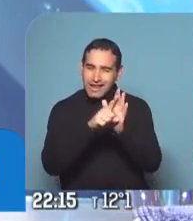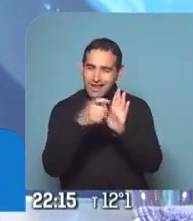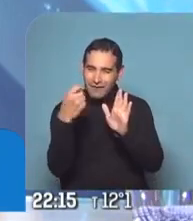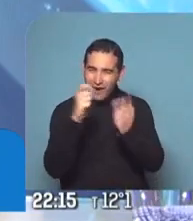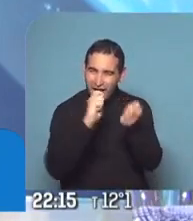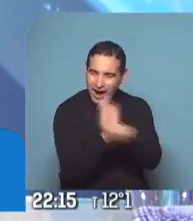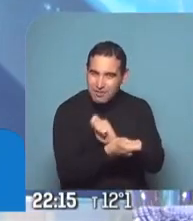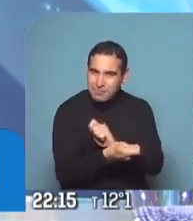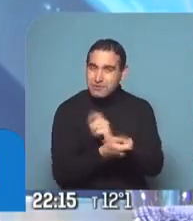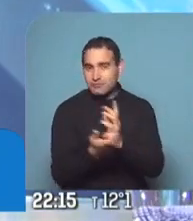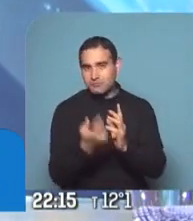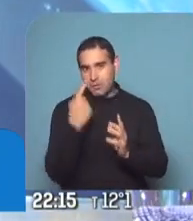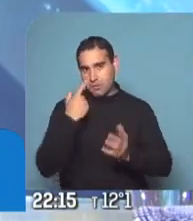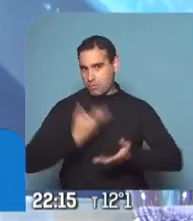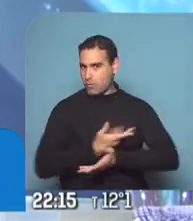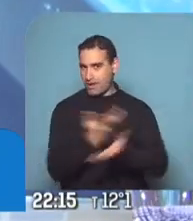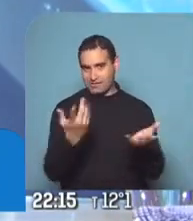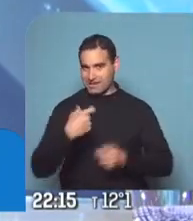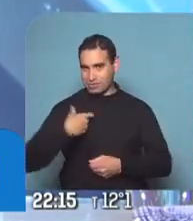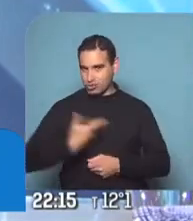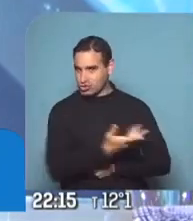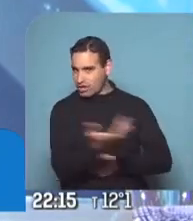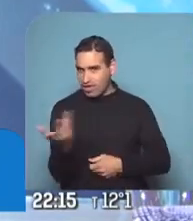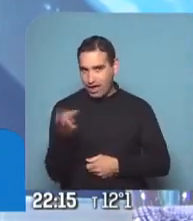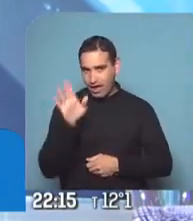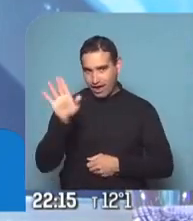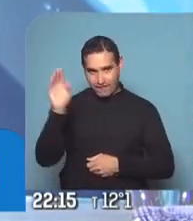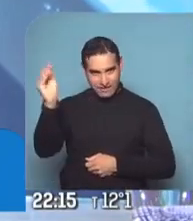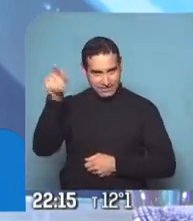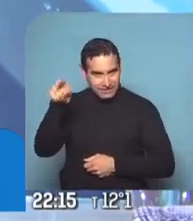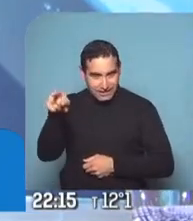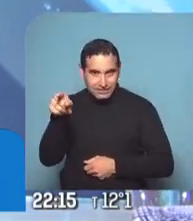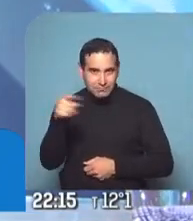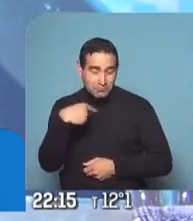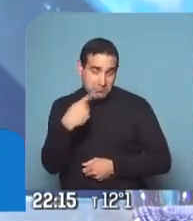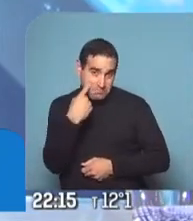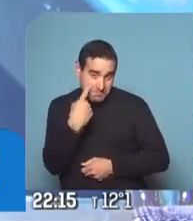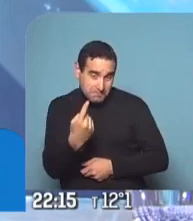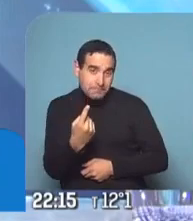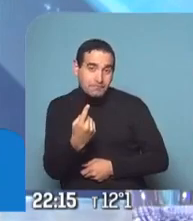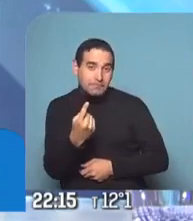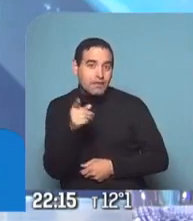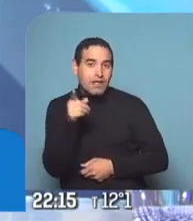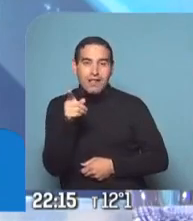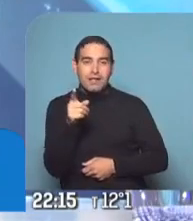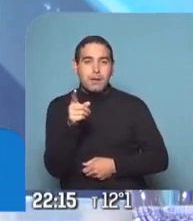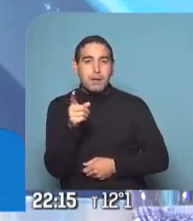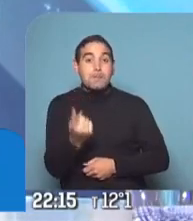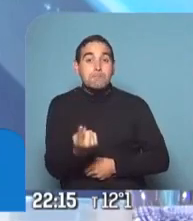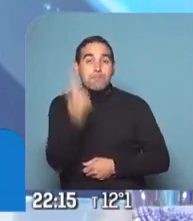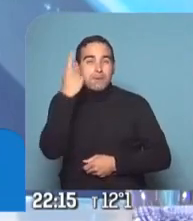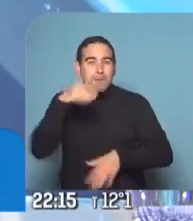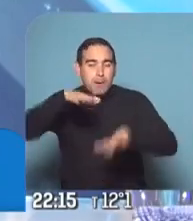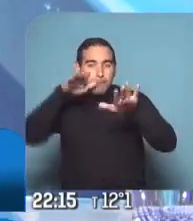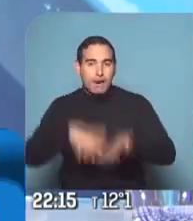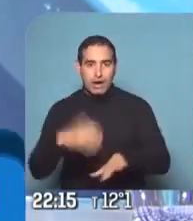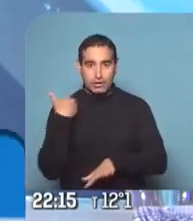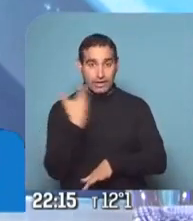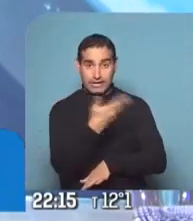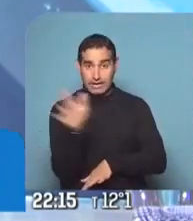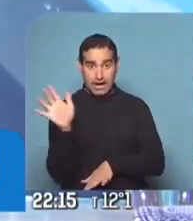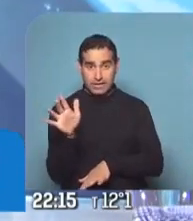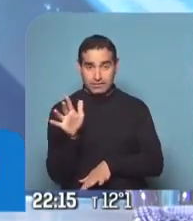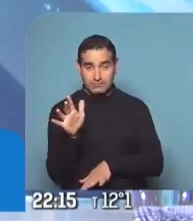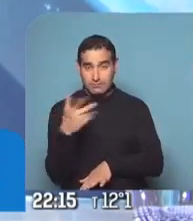reflejo también de esta situación social, ¿no? Fíjate, Jorge, que fue el primer paro general que hubo en